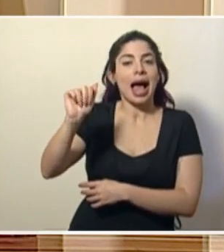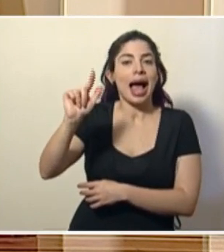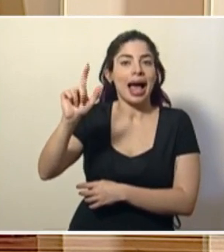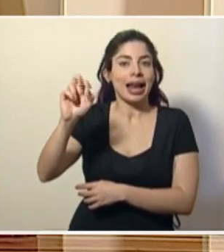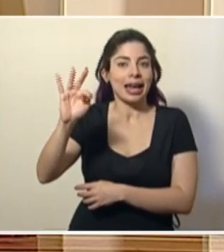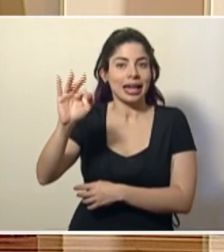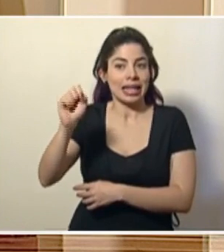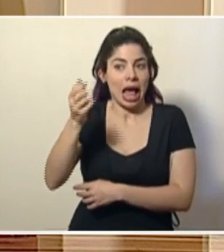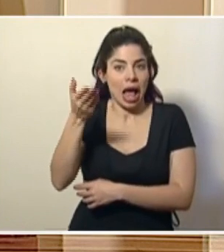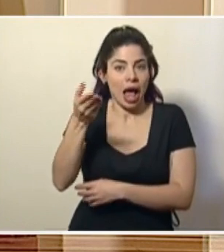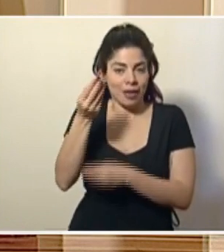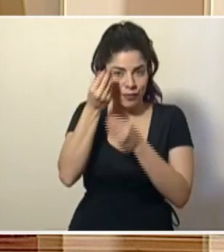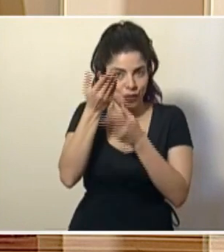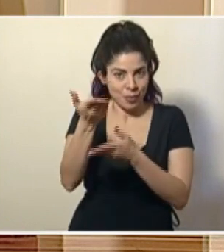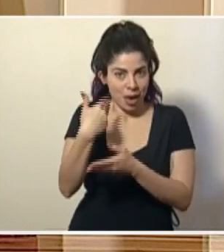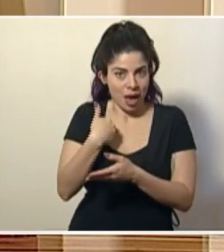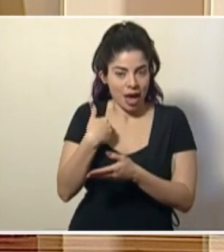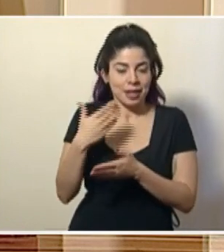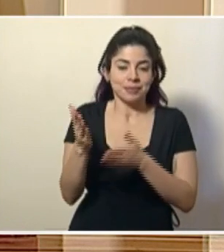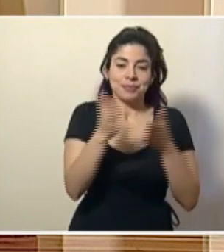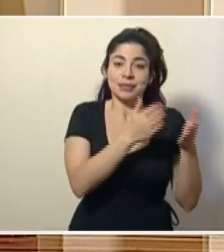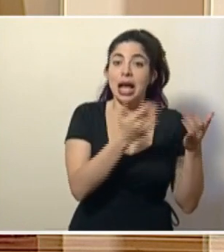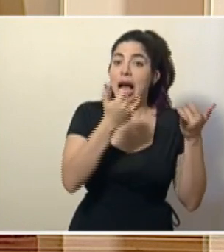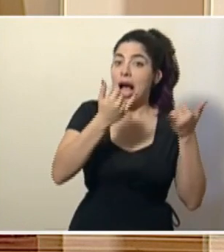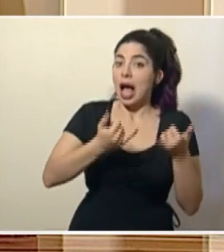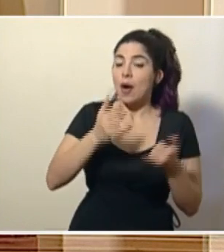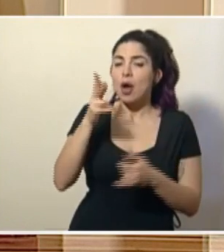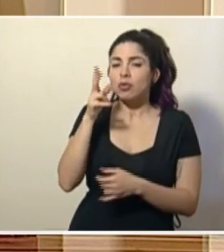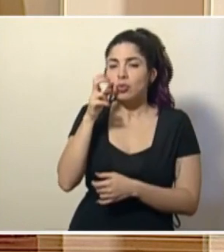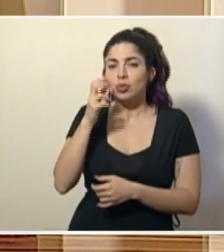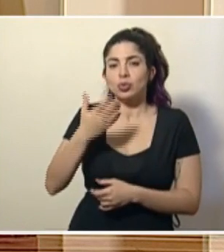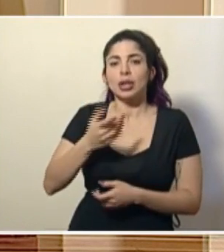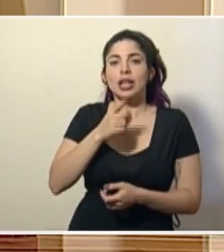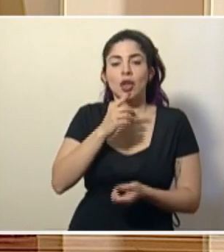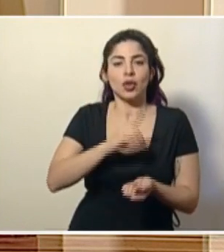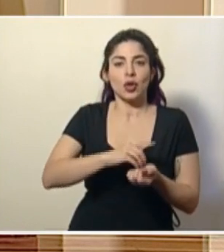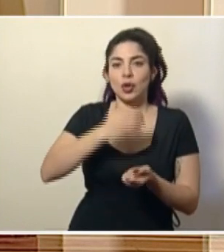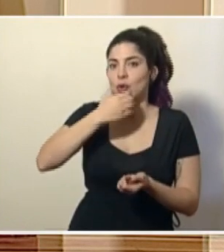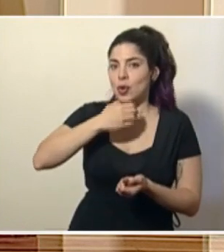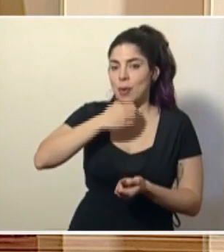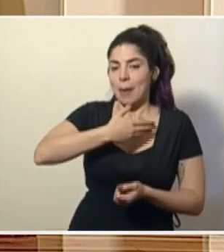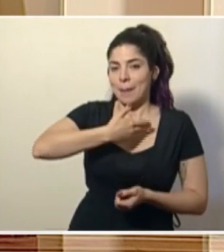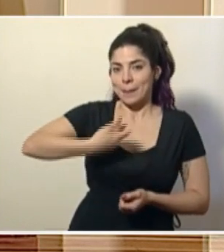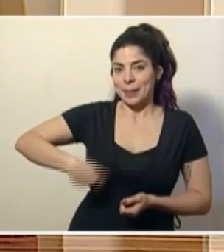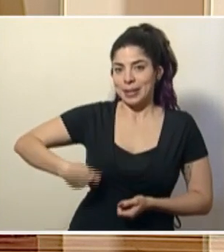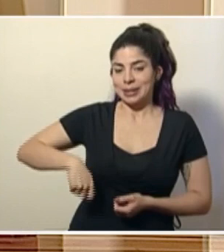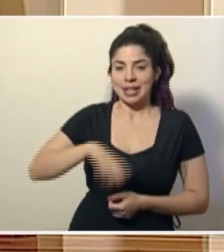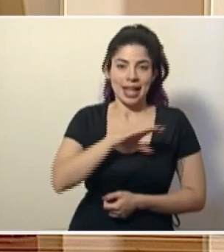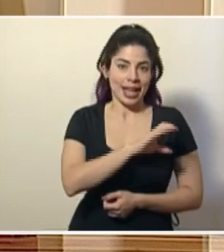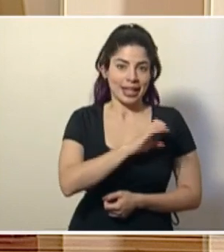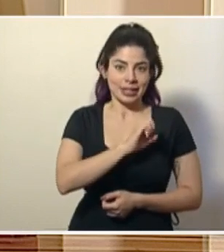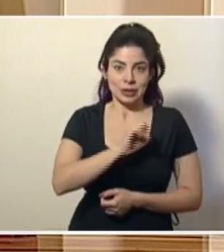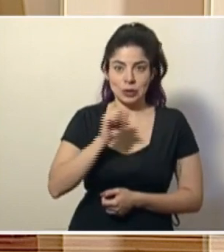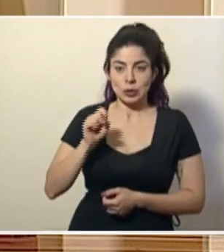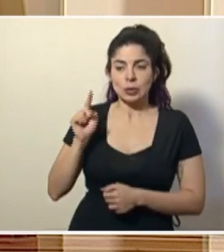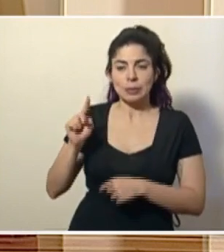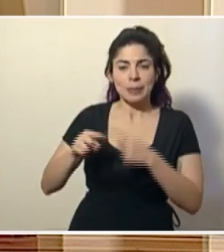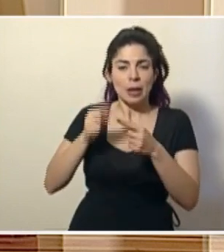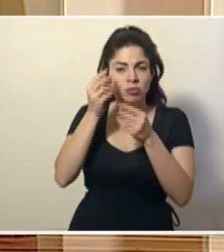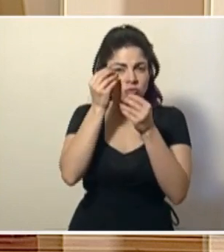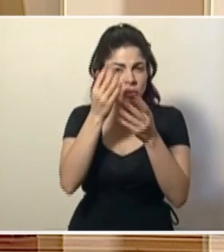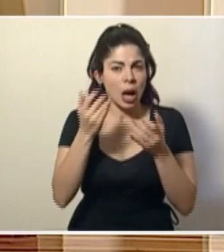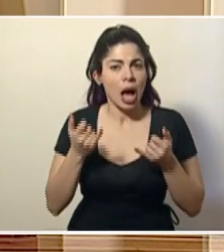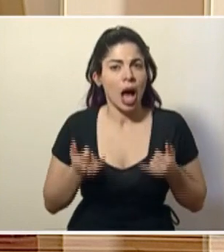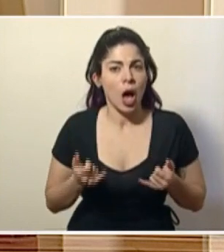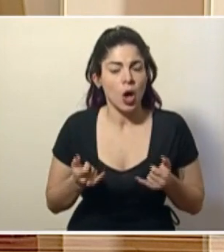presidencia.go.cr/inclinada-alertas. Escucharemos al doctor Román Macaya, presidente ejecutivo de la Caja Costarricense de Seguro Social, que nos actualiza